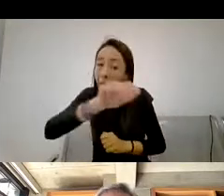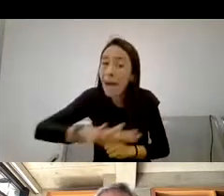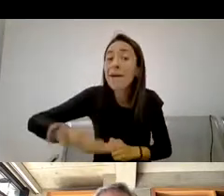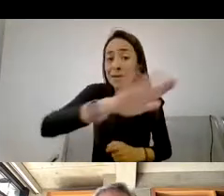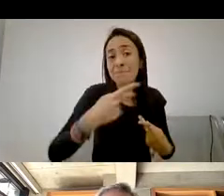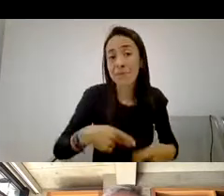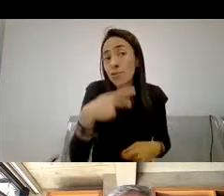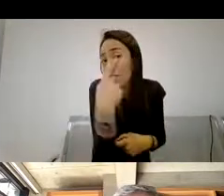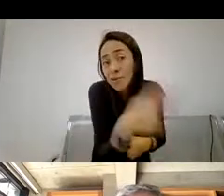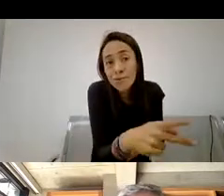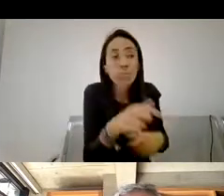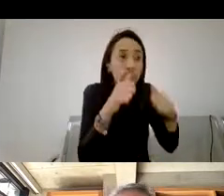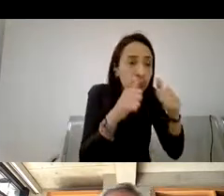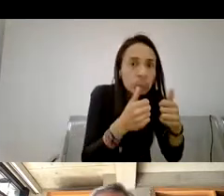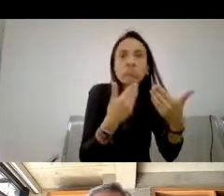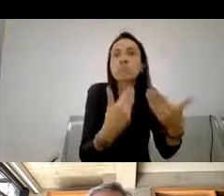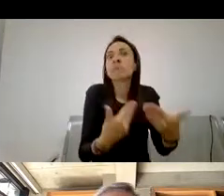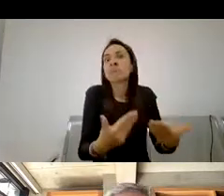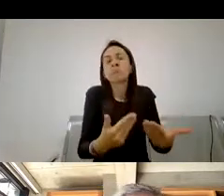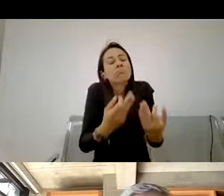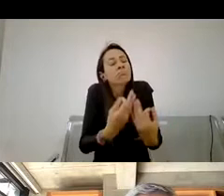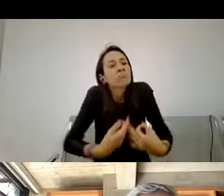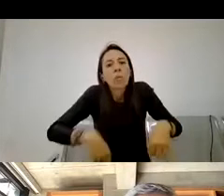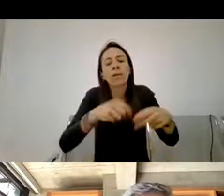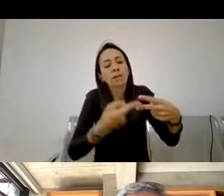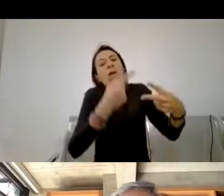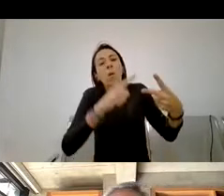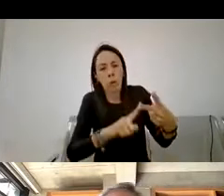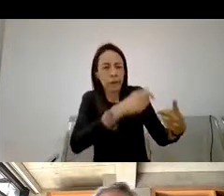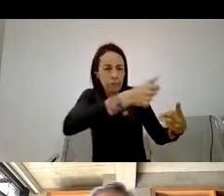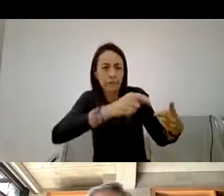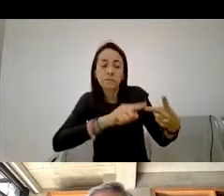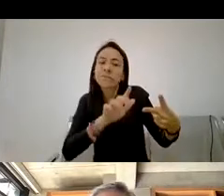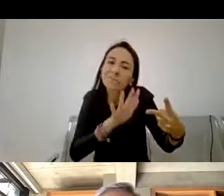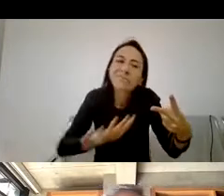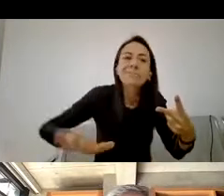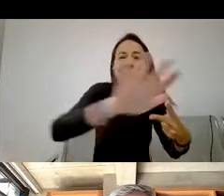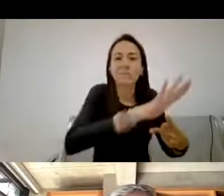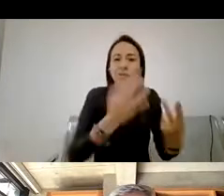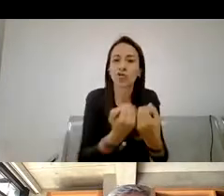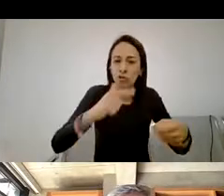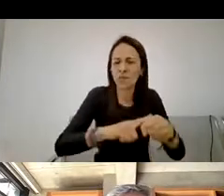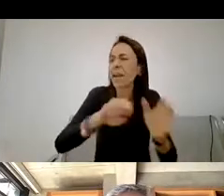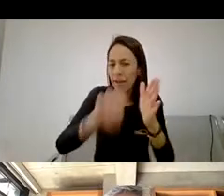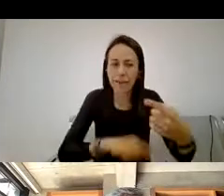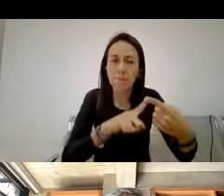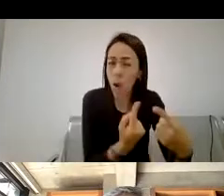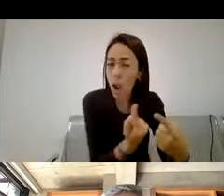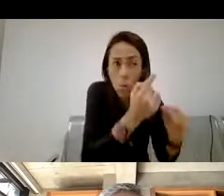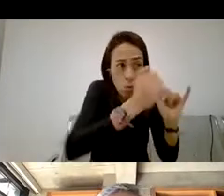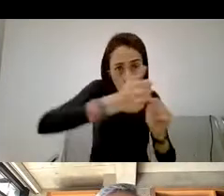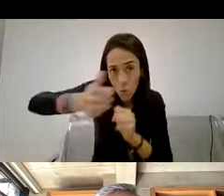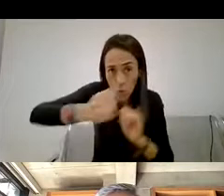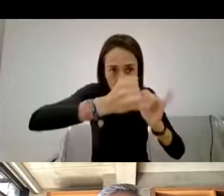importante a nivel social. ¿Cuál es muy importante para las personas? Cuando un chico con autismo recibe, con